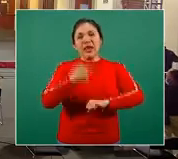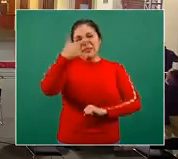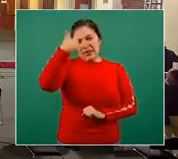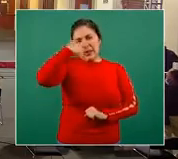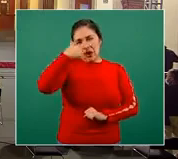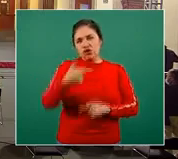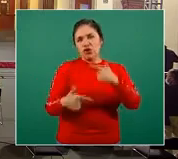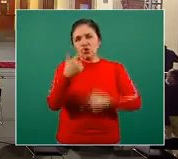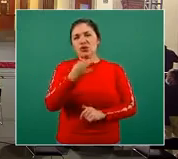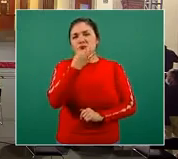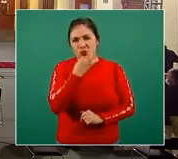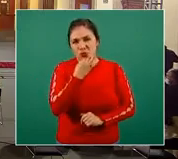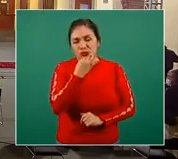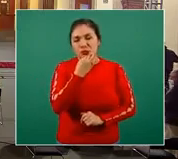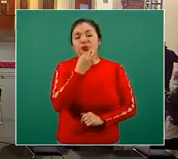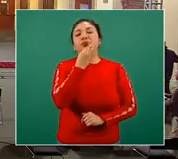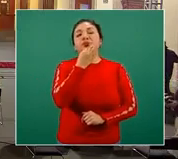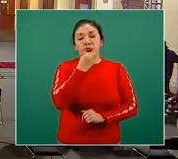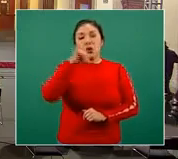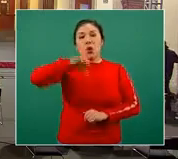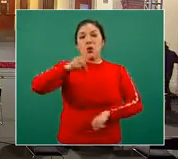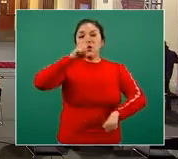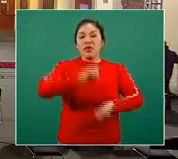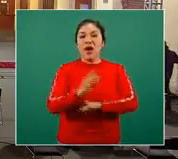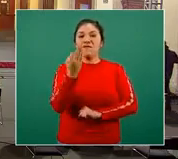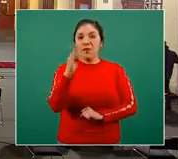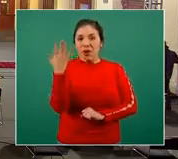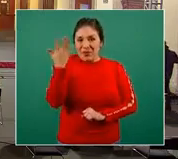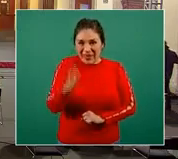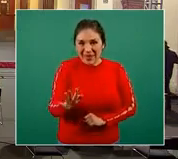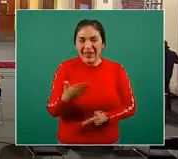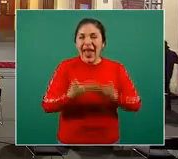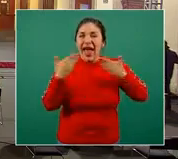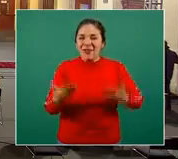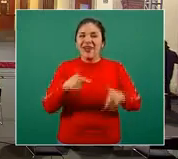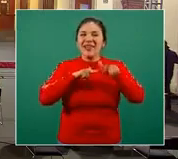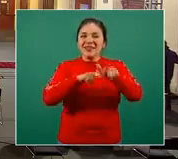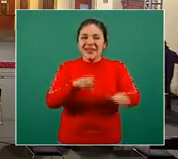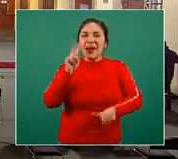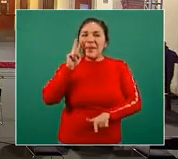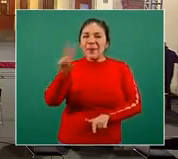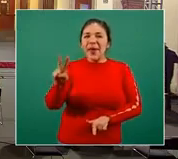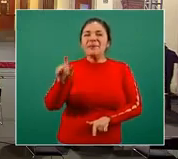horas de este 10 de febrero, vamos a continuar ahora con la